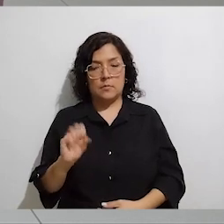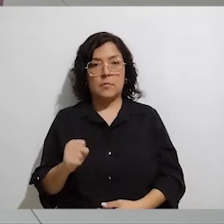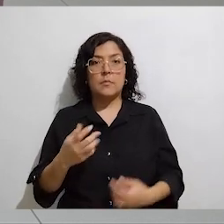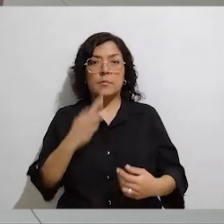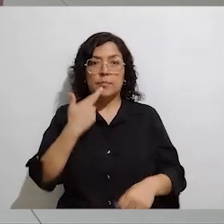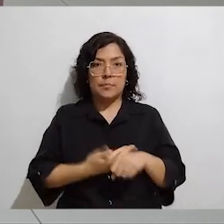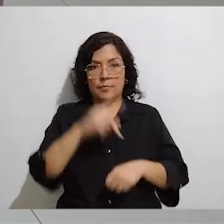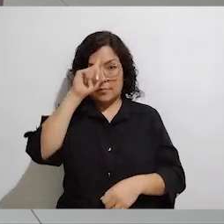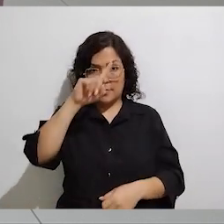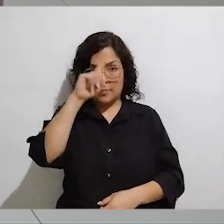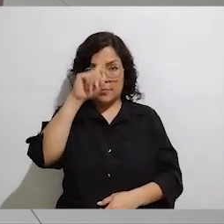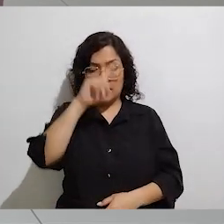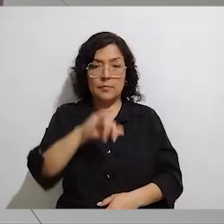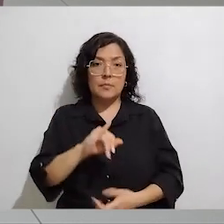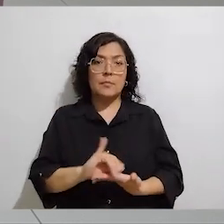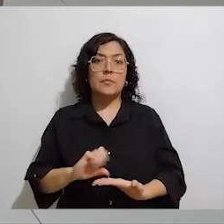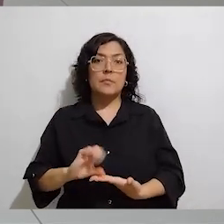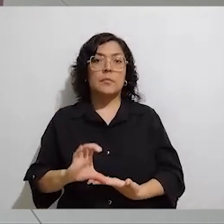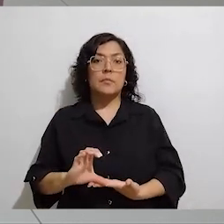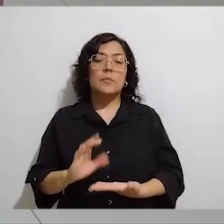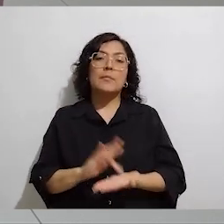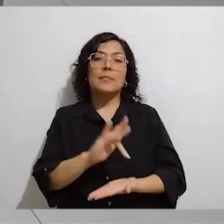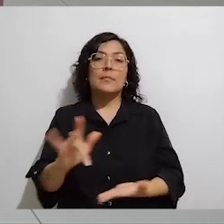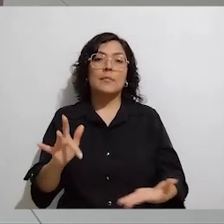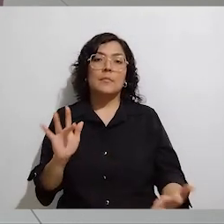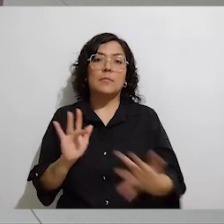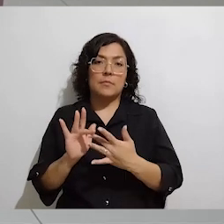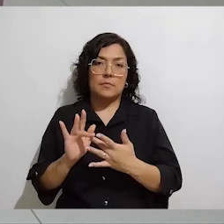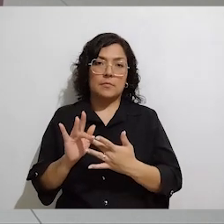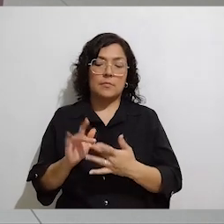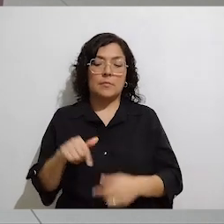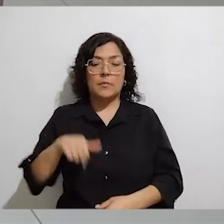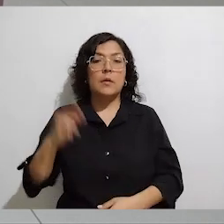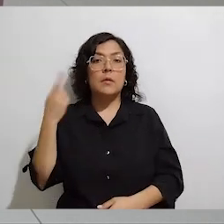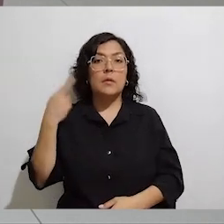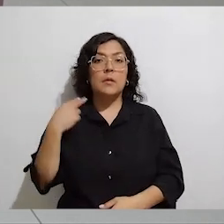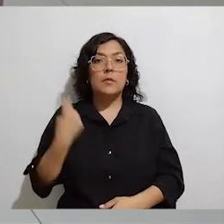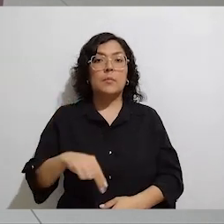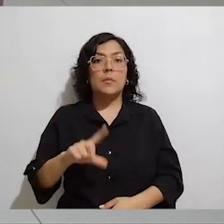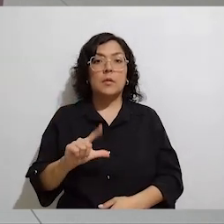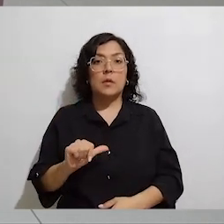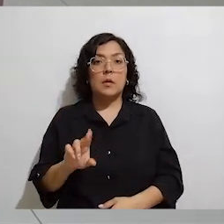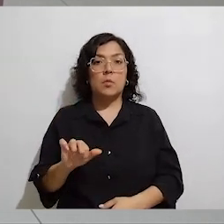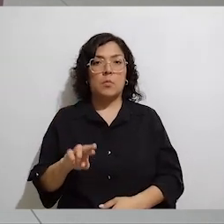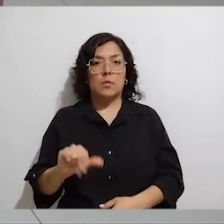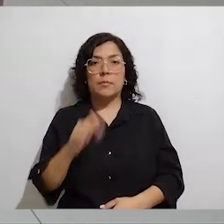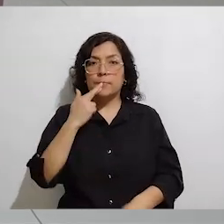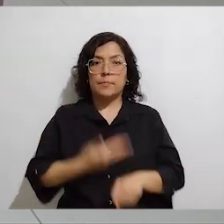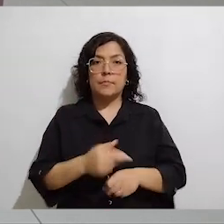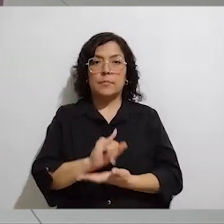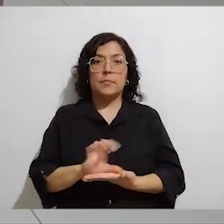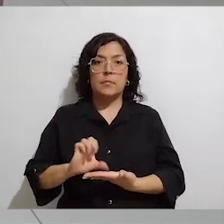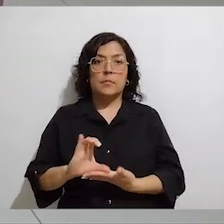electoral, les agradece mucho su gentileza de habernos acompañado en este programa en la urna, programa del Instituto Electoral de Coahuila. Hasta la